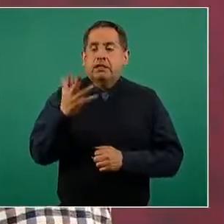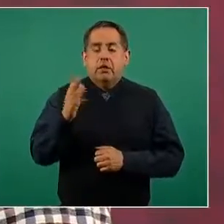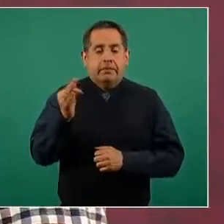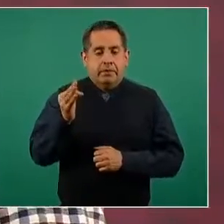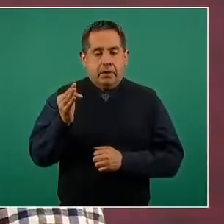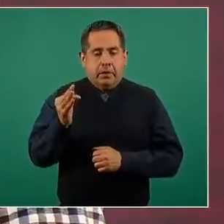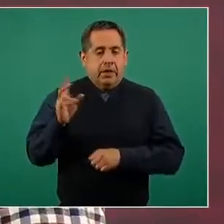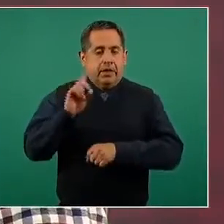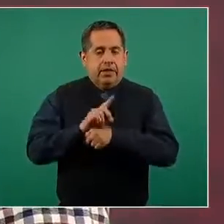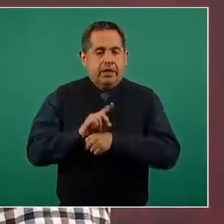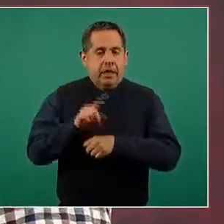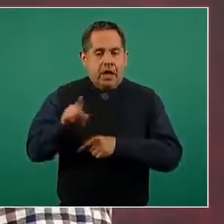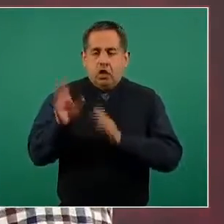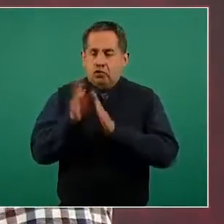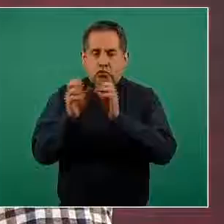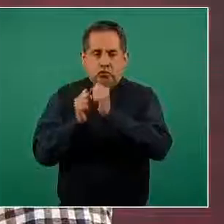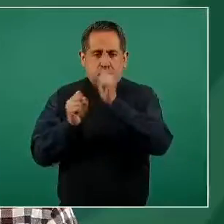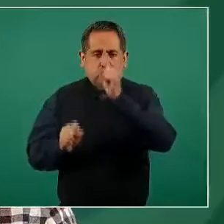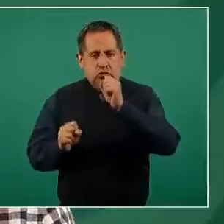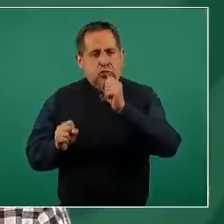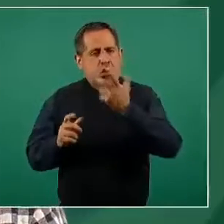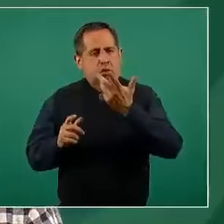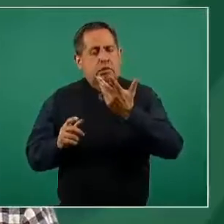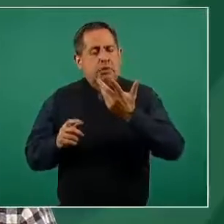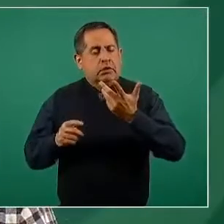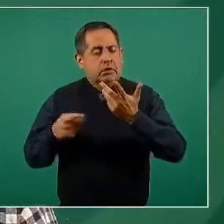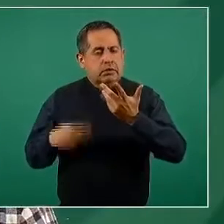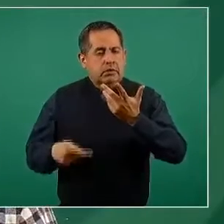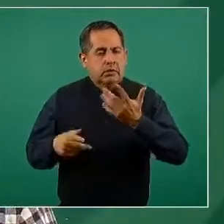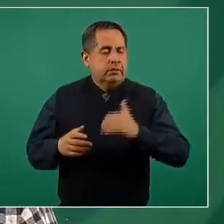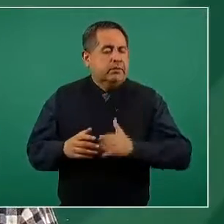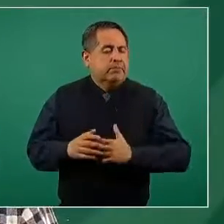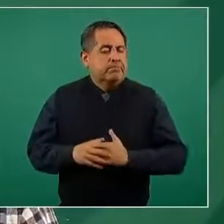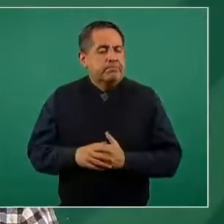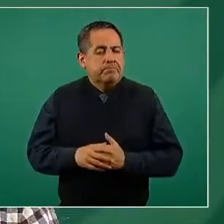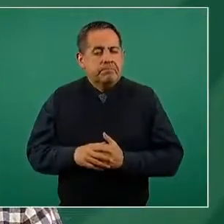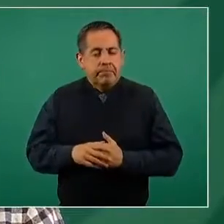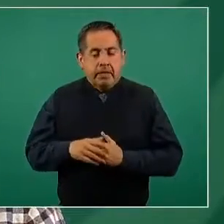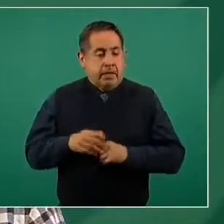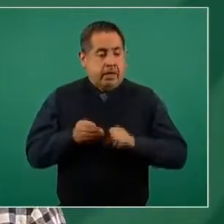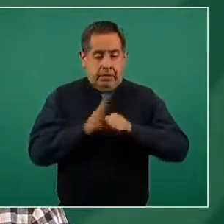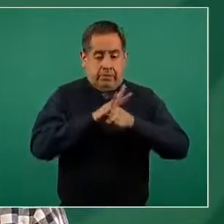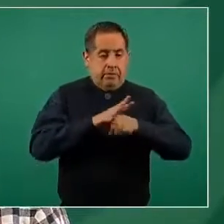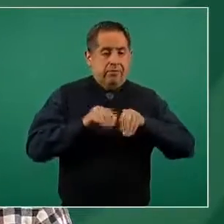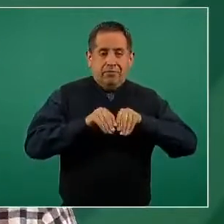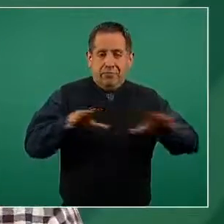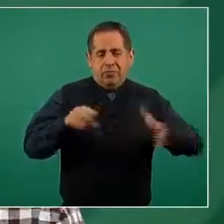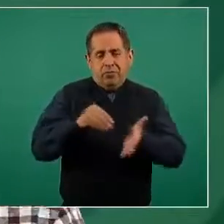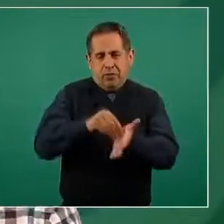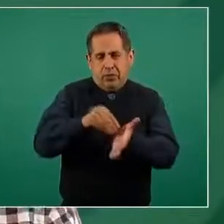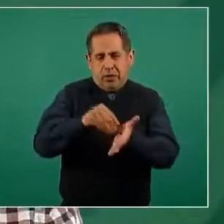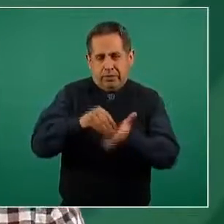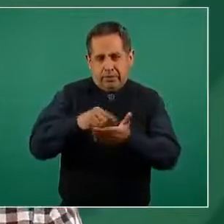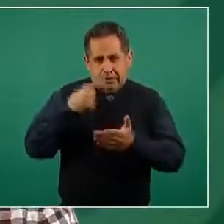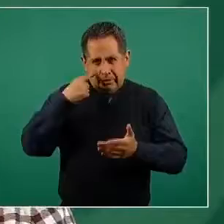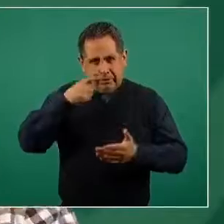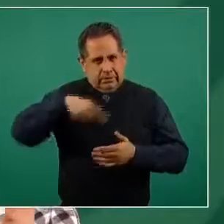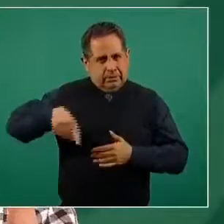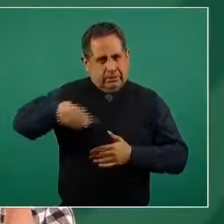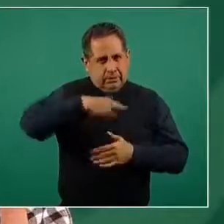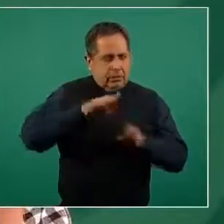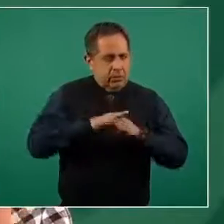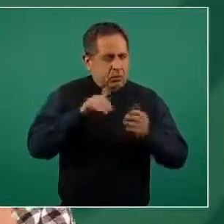febrero, día de las constituciones o de la Constitución, y la epidemia continúa. Hemos visto signos muy alentadores de